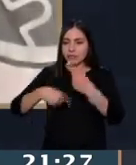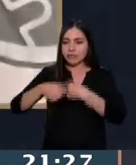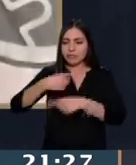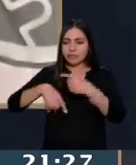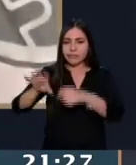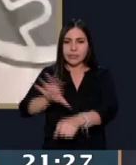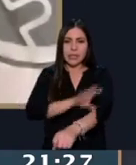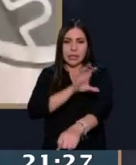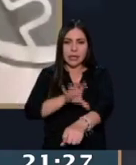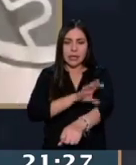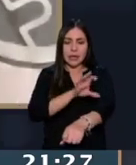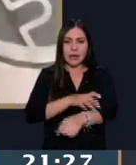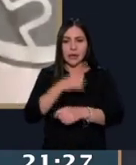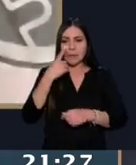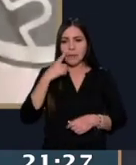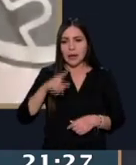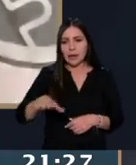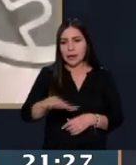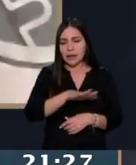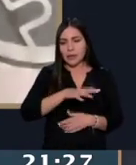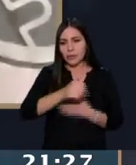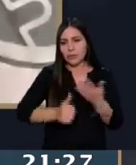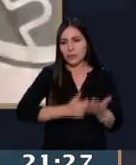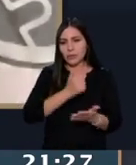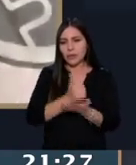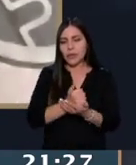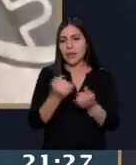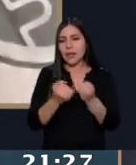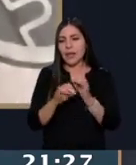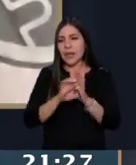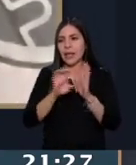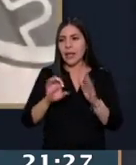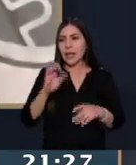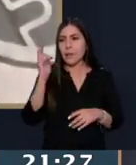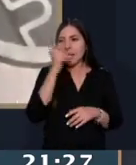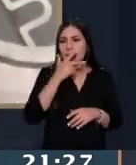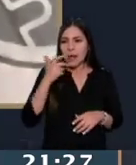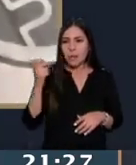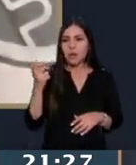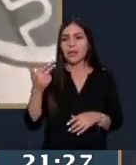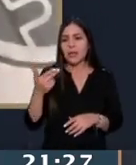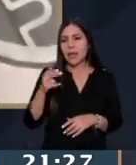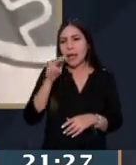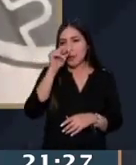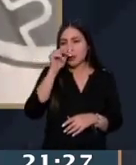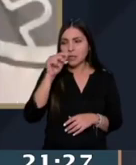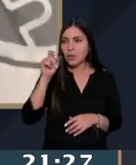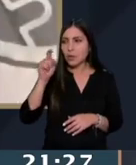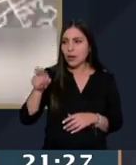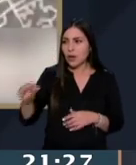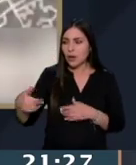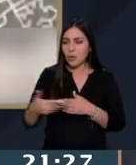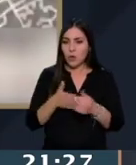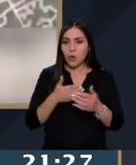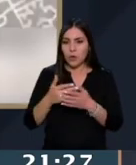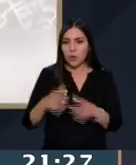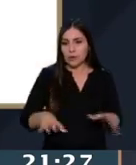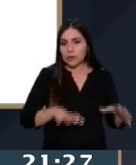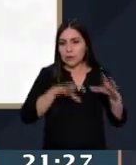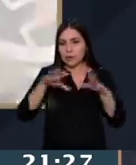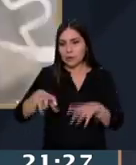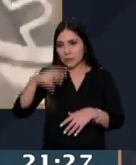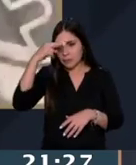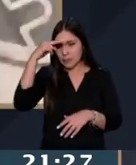para una ciudad como Hermosillo o como Villahermosa. De ese tamaño es una de las más modernas de